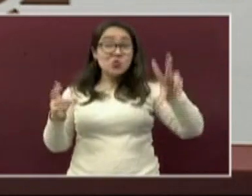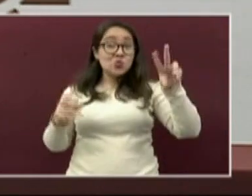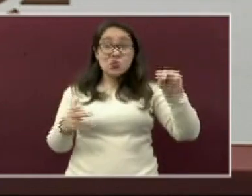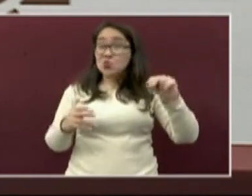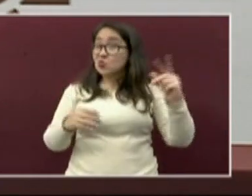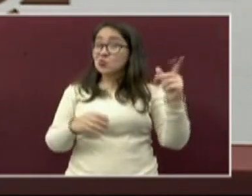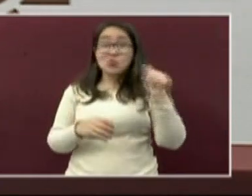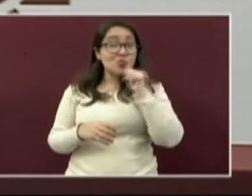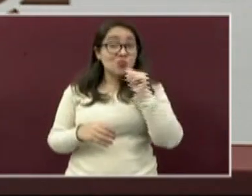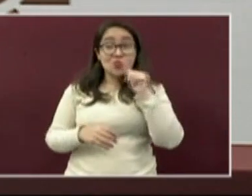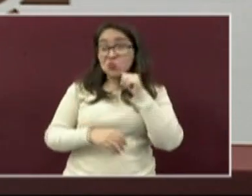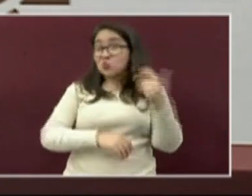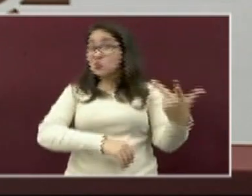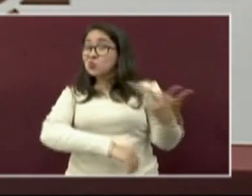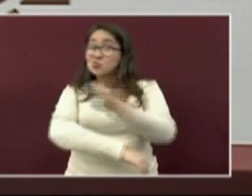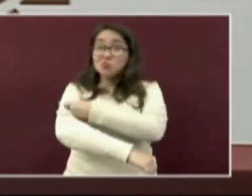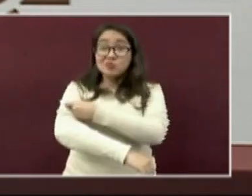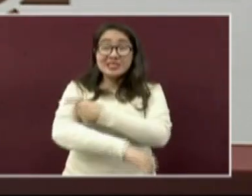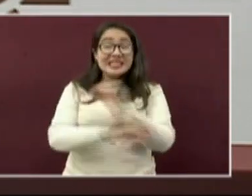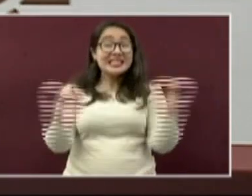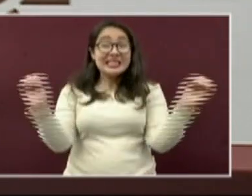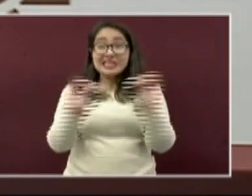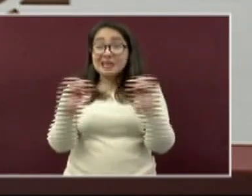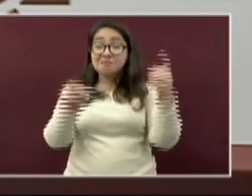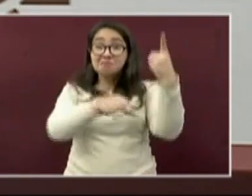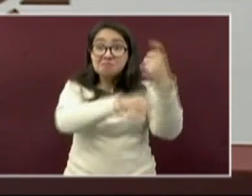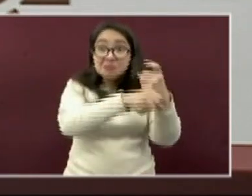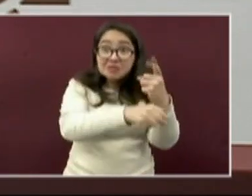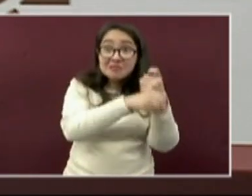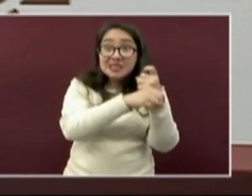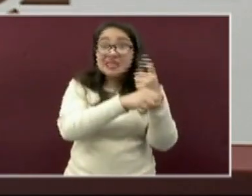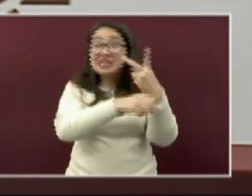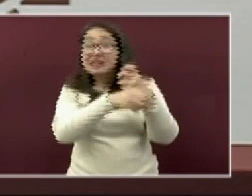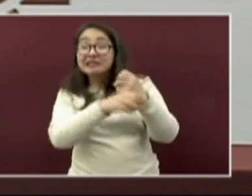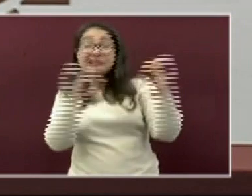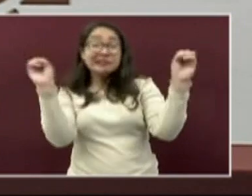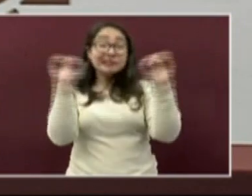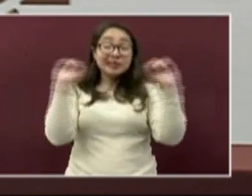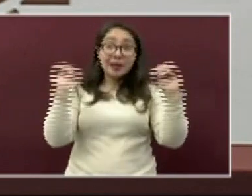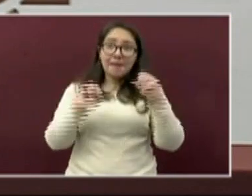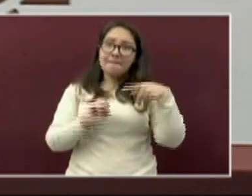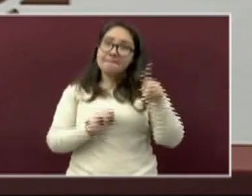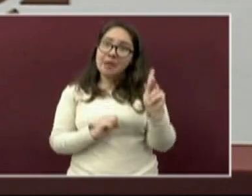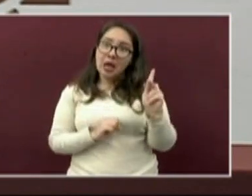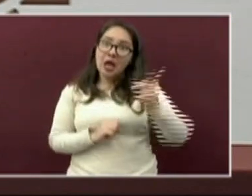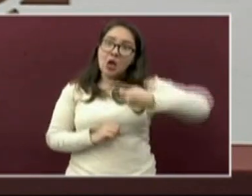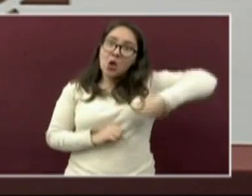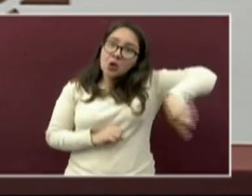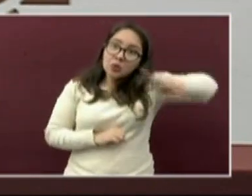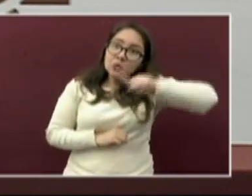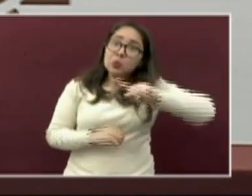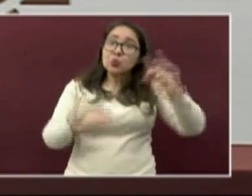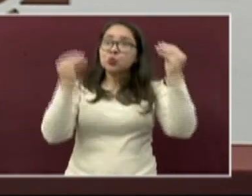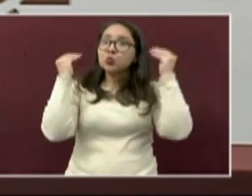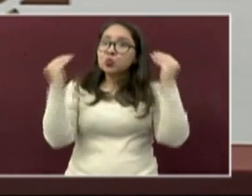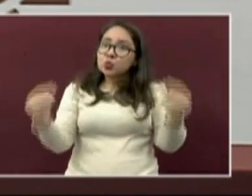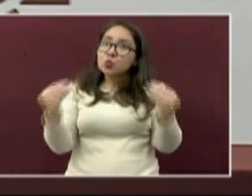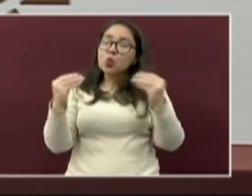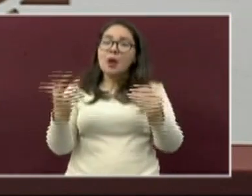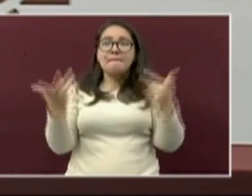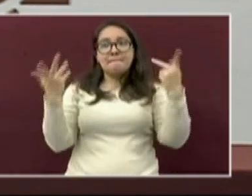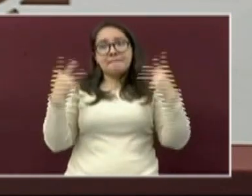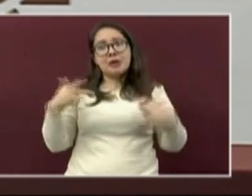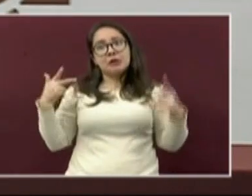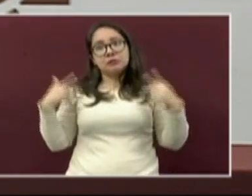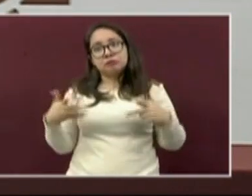vacunado no tienen ni la primera dosis sin embargo muchos han sido los ciudadanos